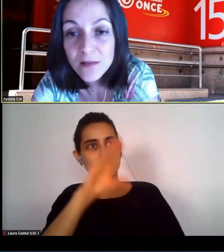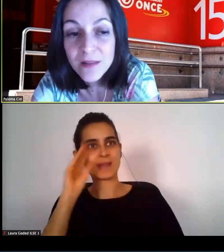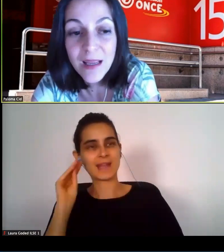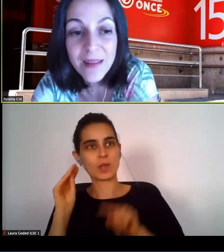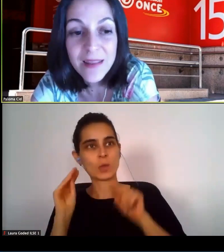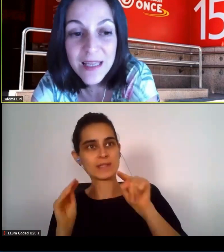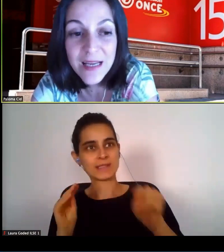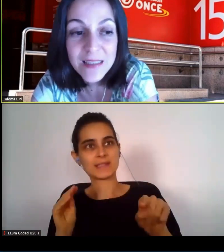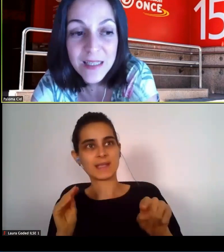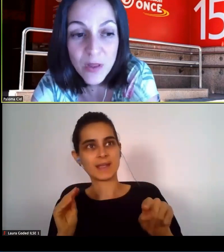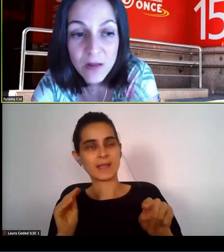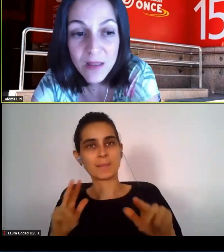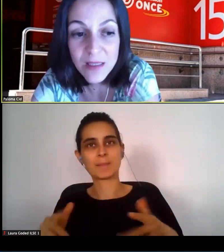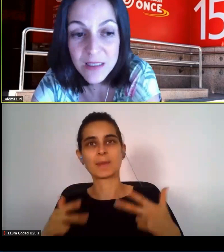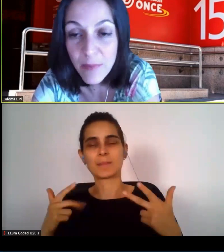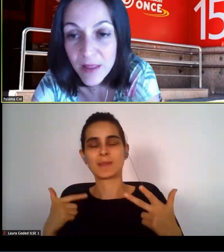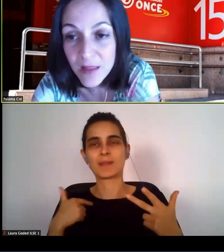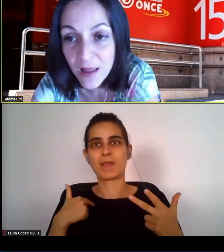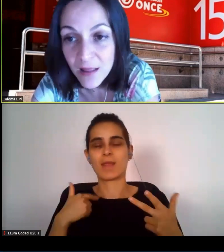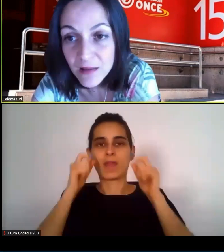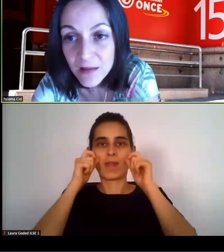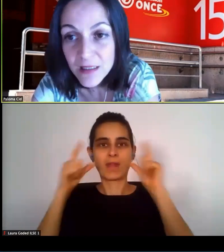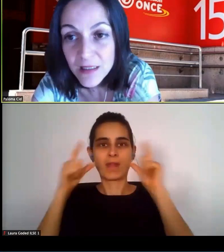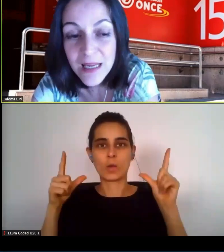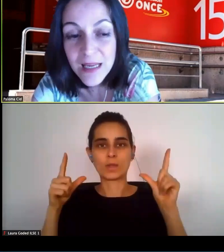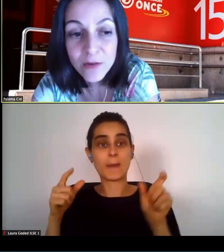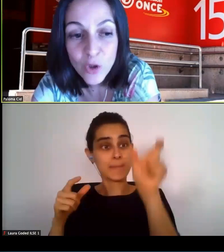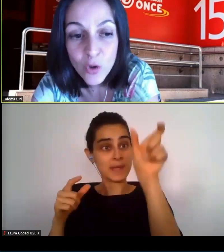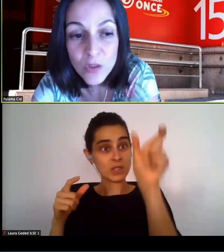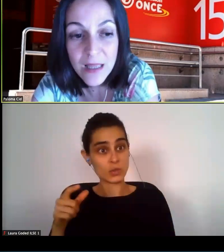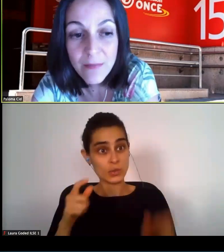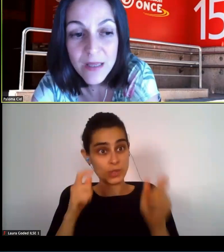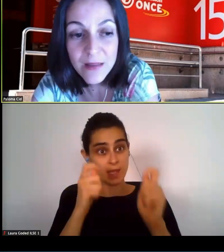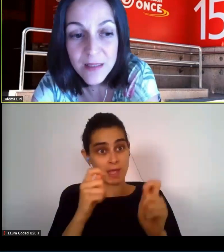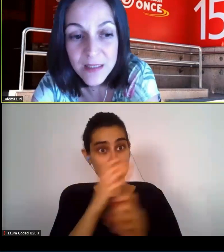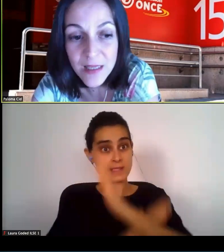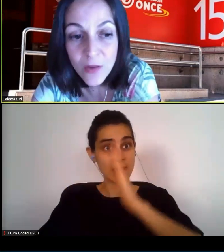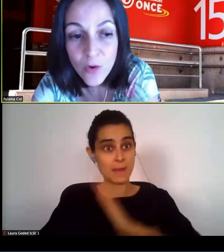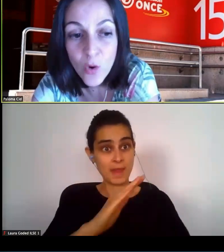persona deje de estar en situación de discapacidad si el entorno está